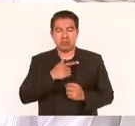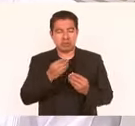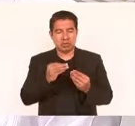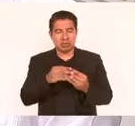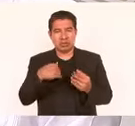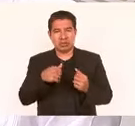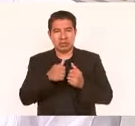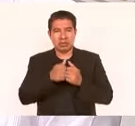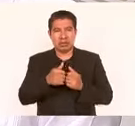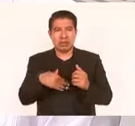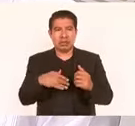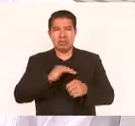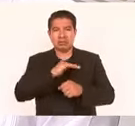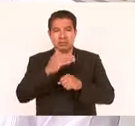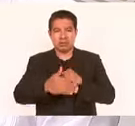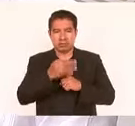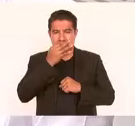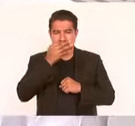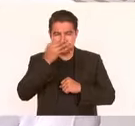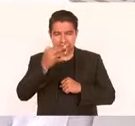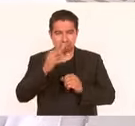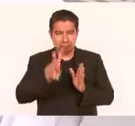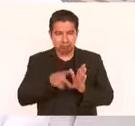aquí, reitero,